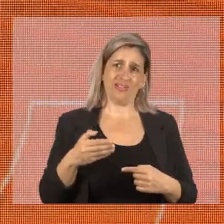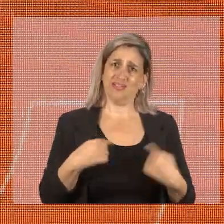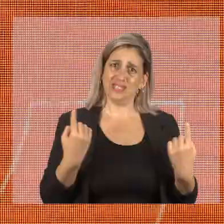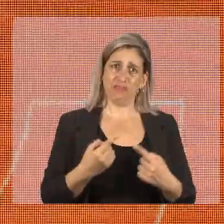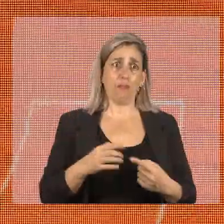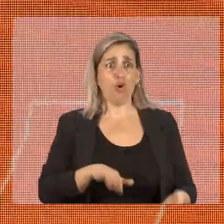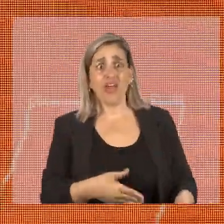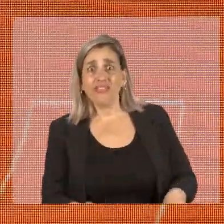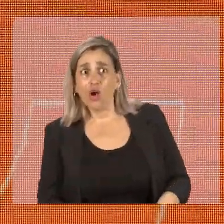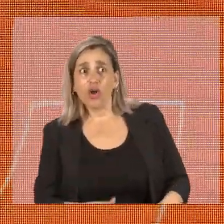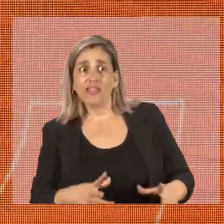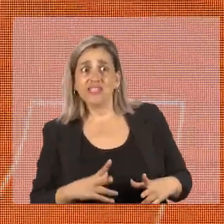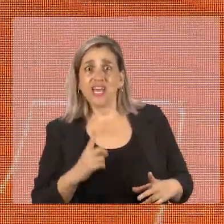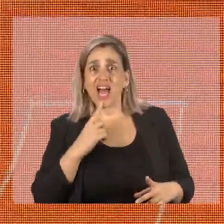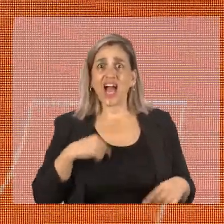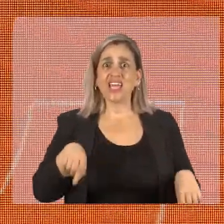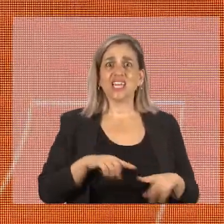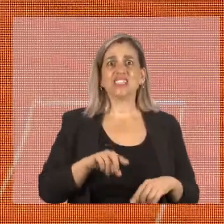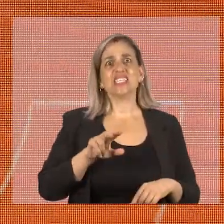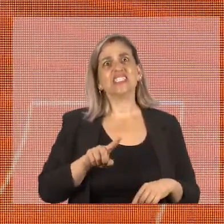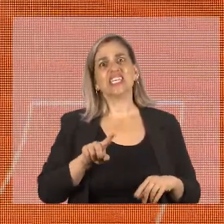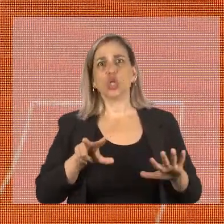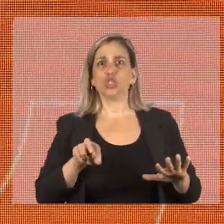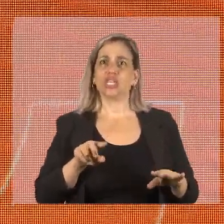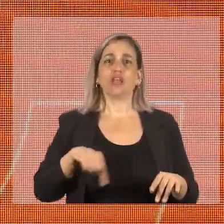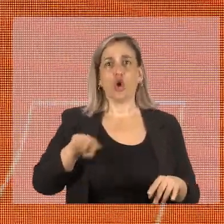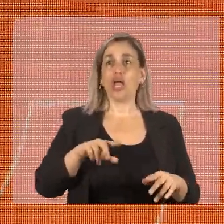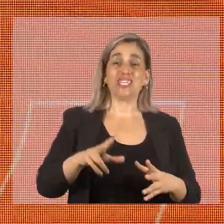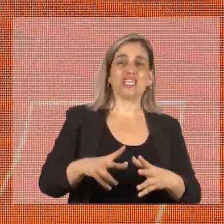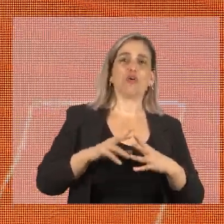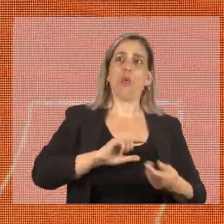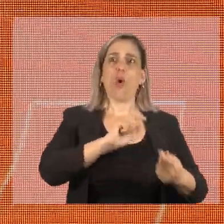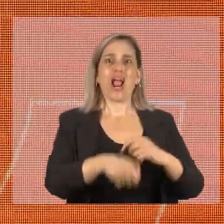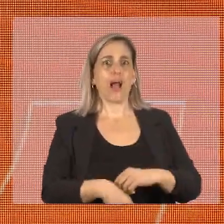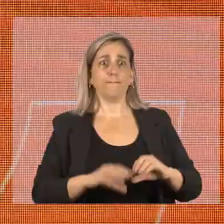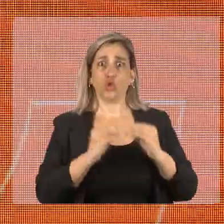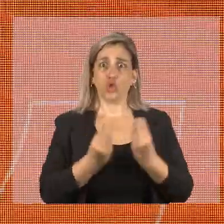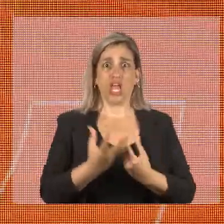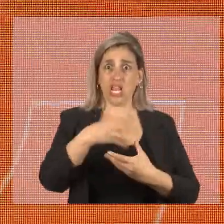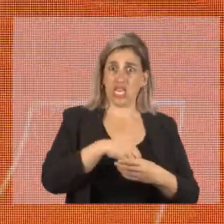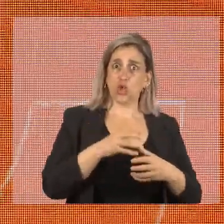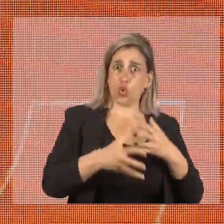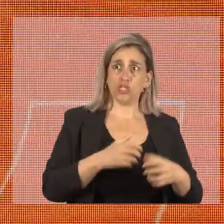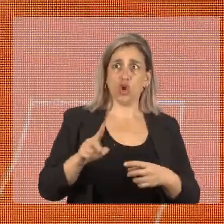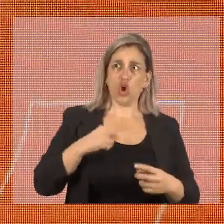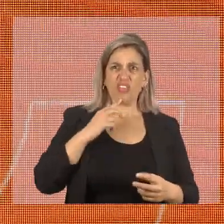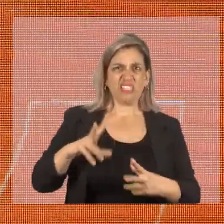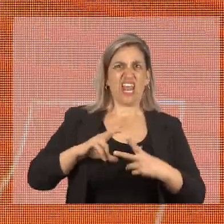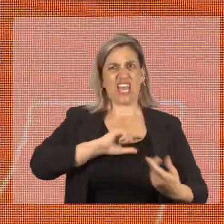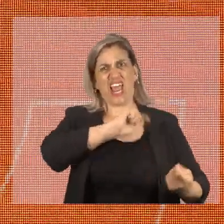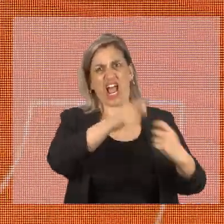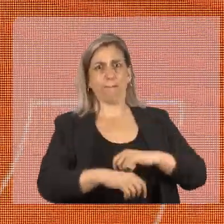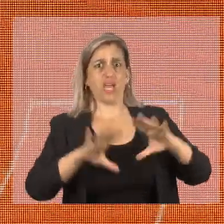el momento no he escuchado a ninguno que diga hay que girar 180 grados para el otro lado, por lo menos de la coalición. Ahora, lo que dicen que hay que girar